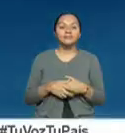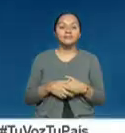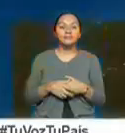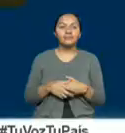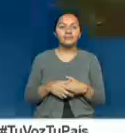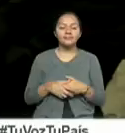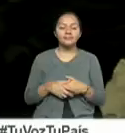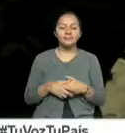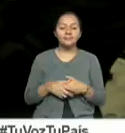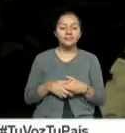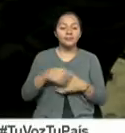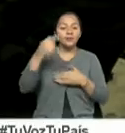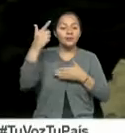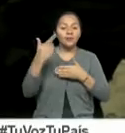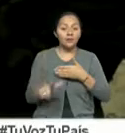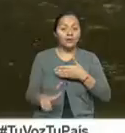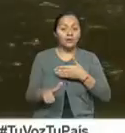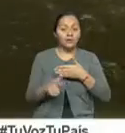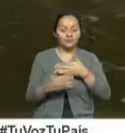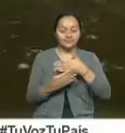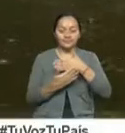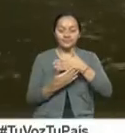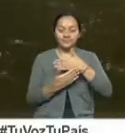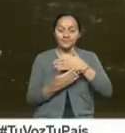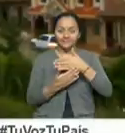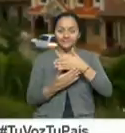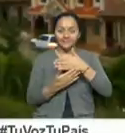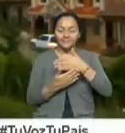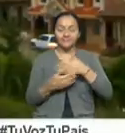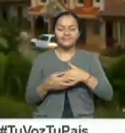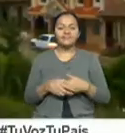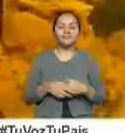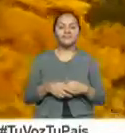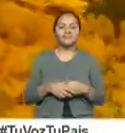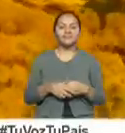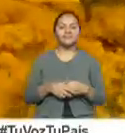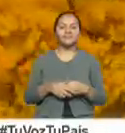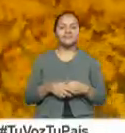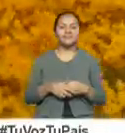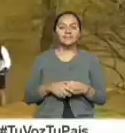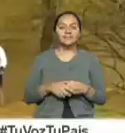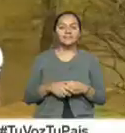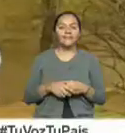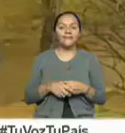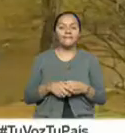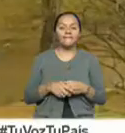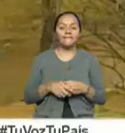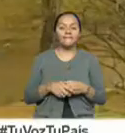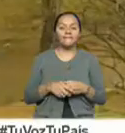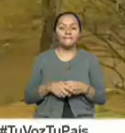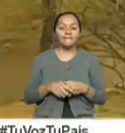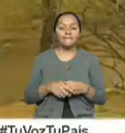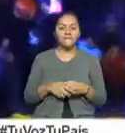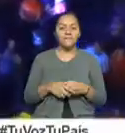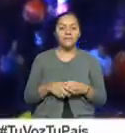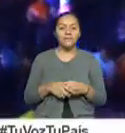Andes por la provincia de Loja,